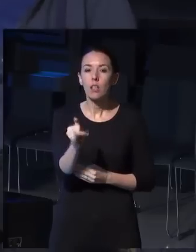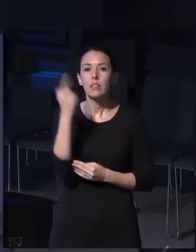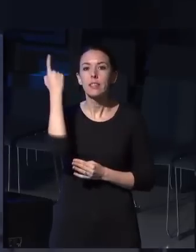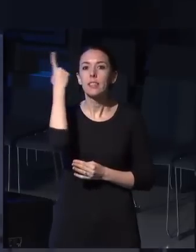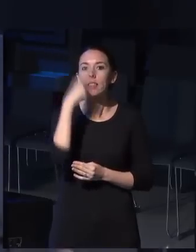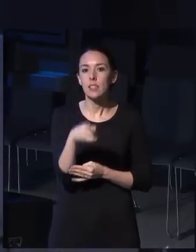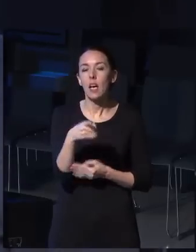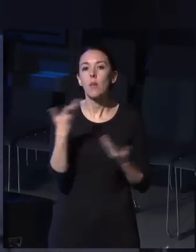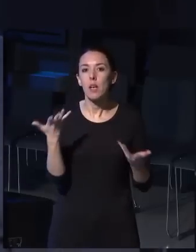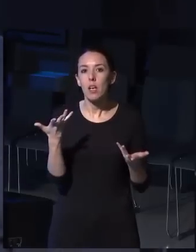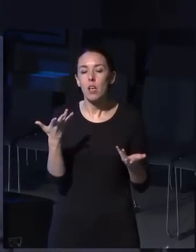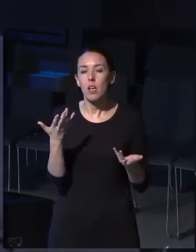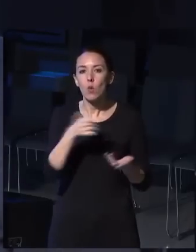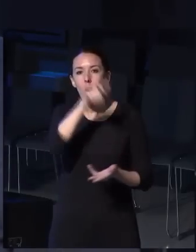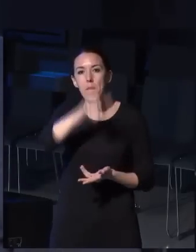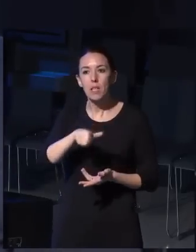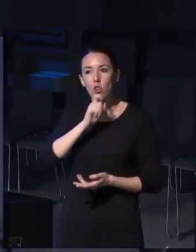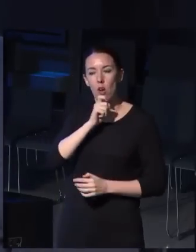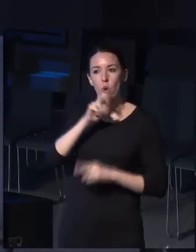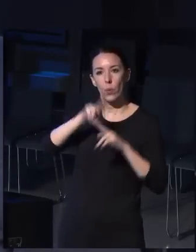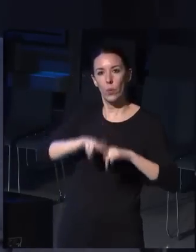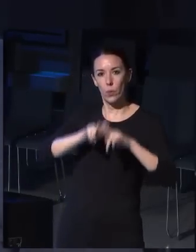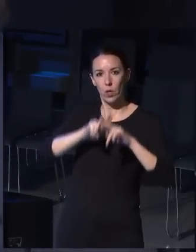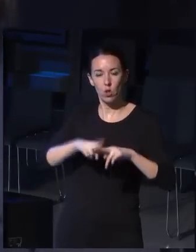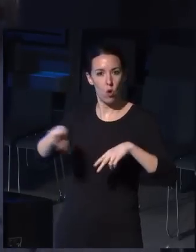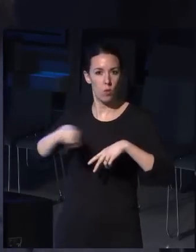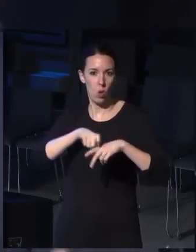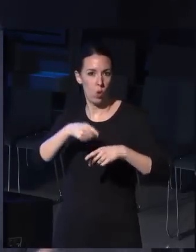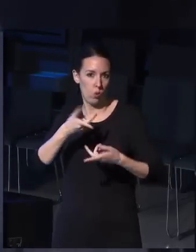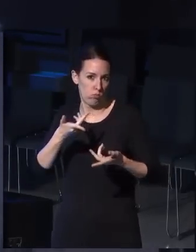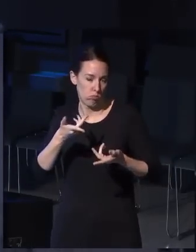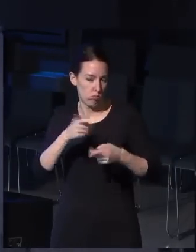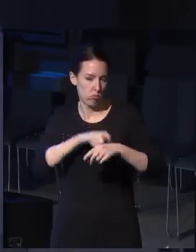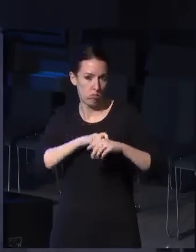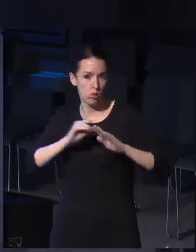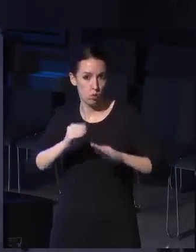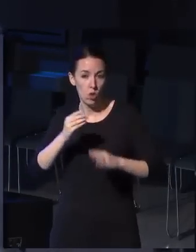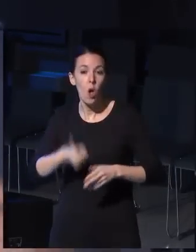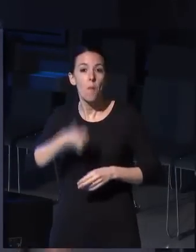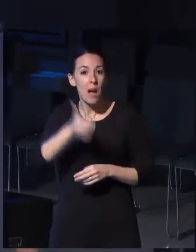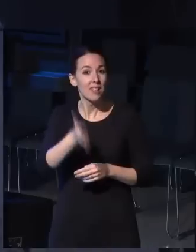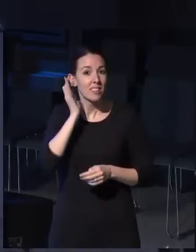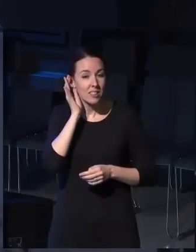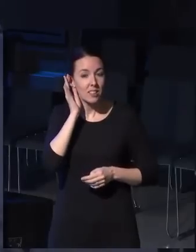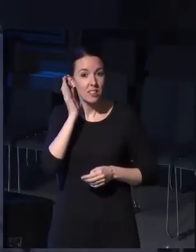saber cómo son las personas y cómo no son y todo eso. Y a veces, y con las chicas me pasó,